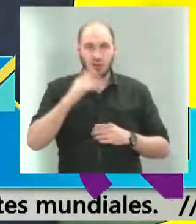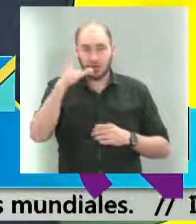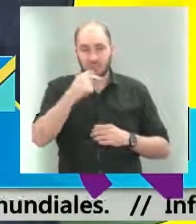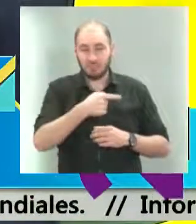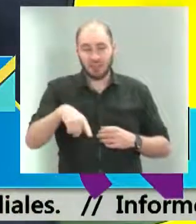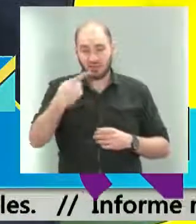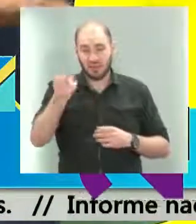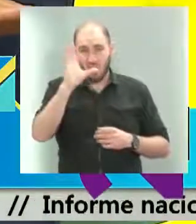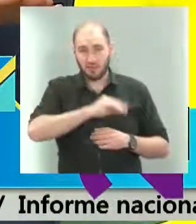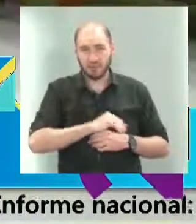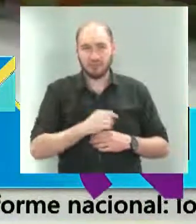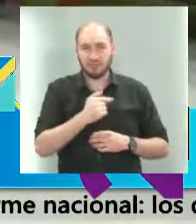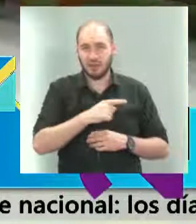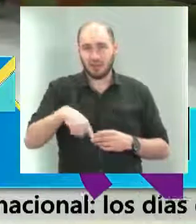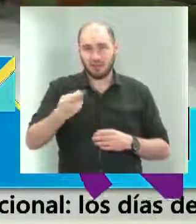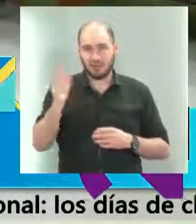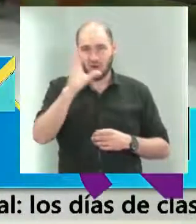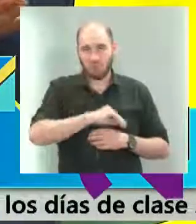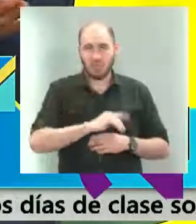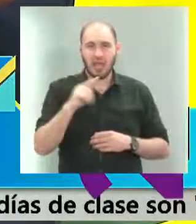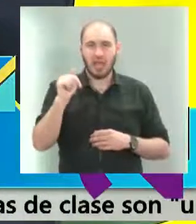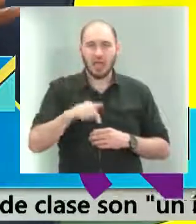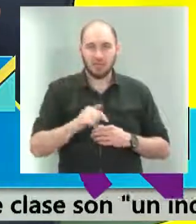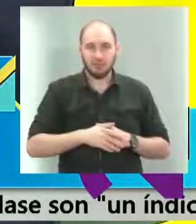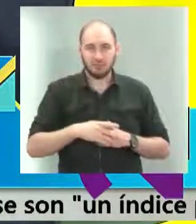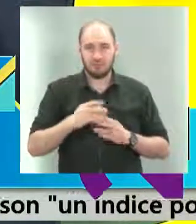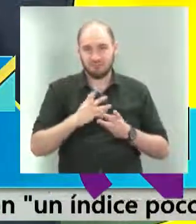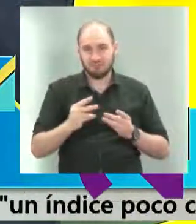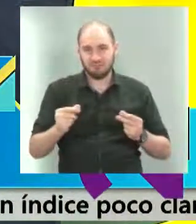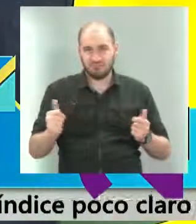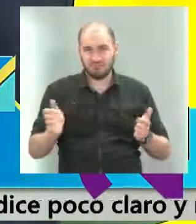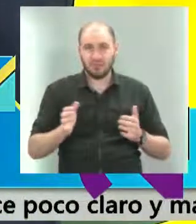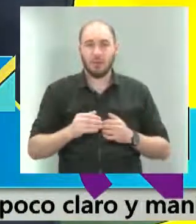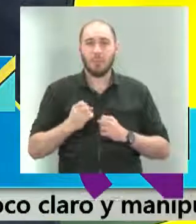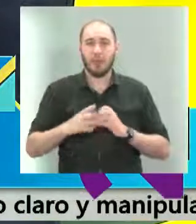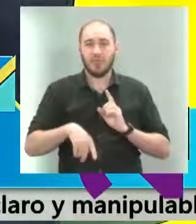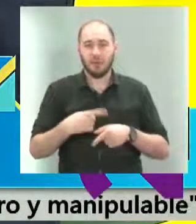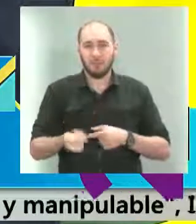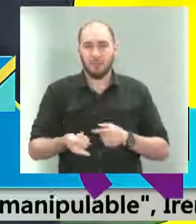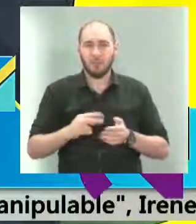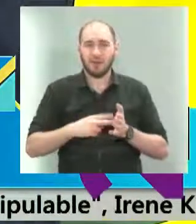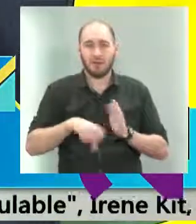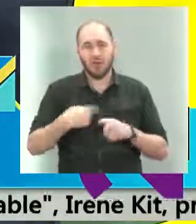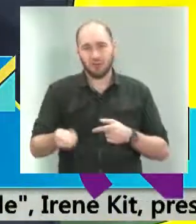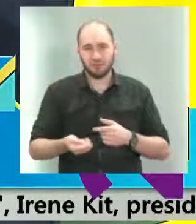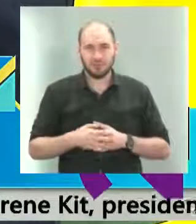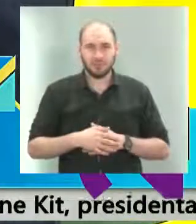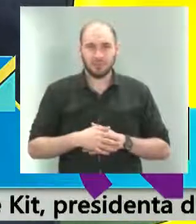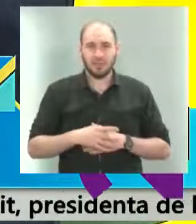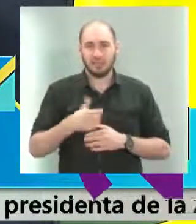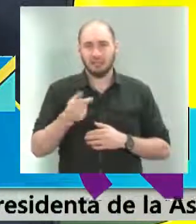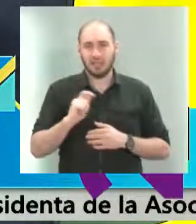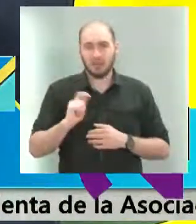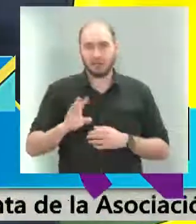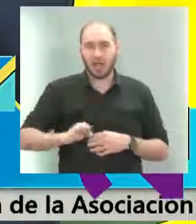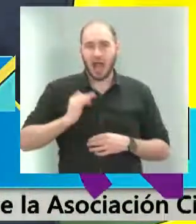que viene. Nos olvidamos la semana que viene. Esto pasa, porque después viene otro problema y más, y a los 6 meses o